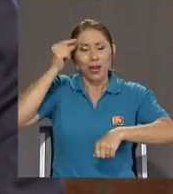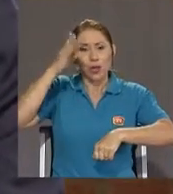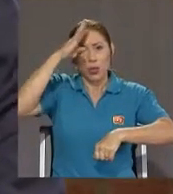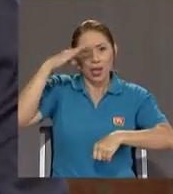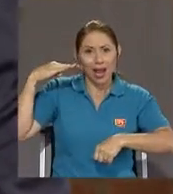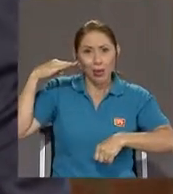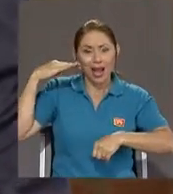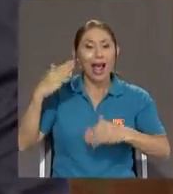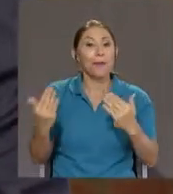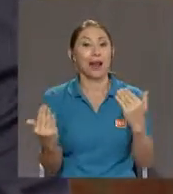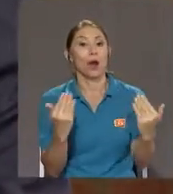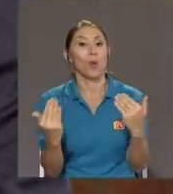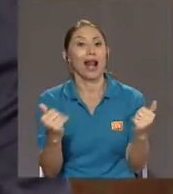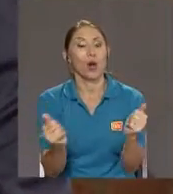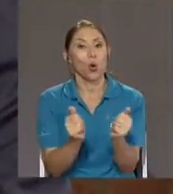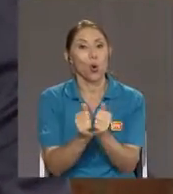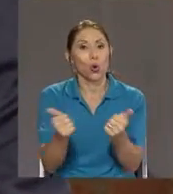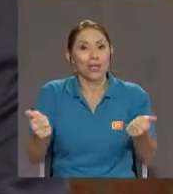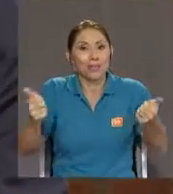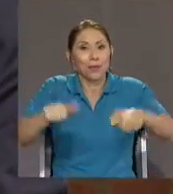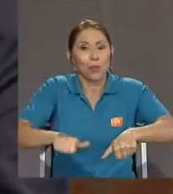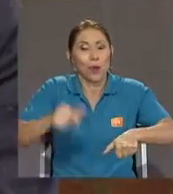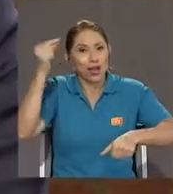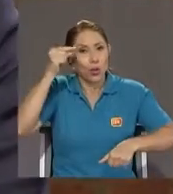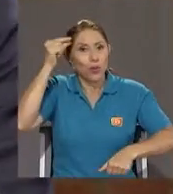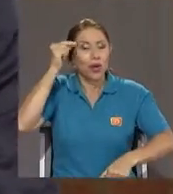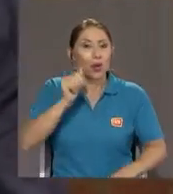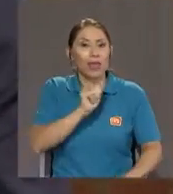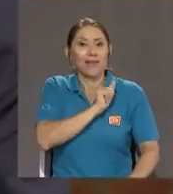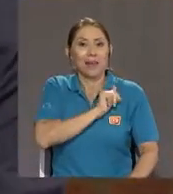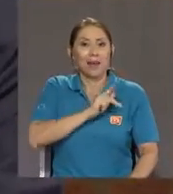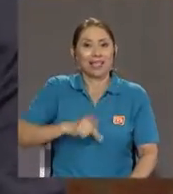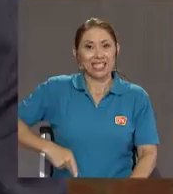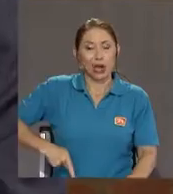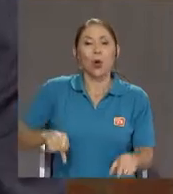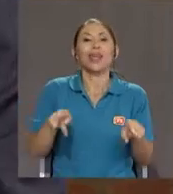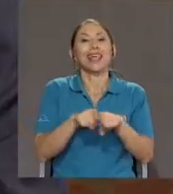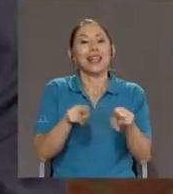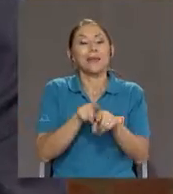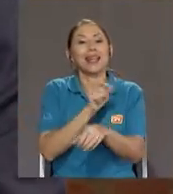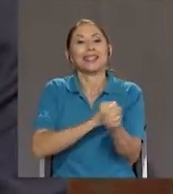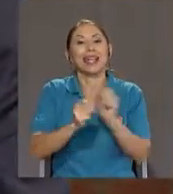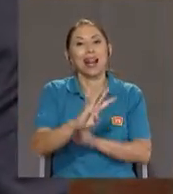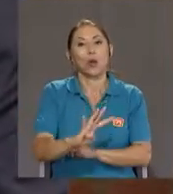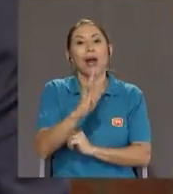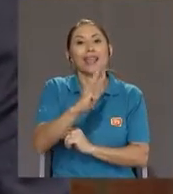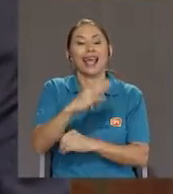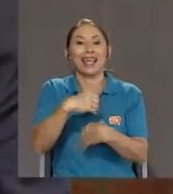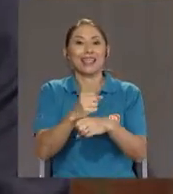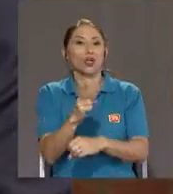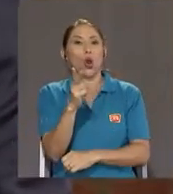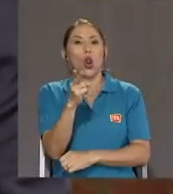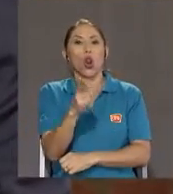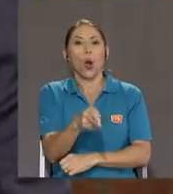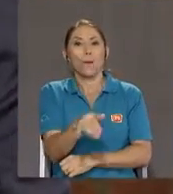con lo que se aprobó en el gobierno de don Abel Pacheco, y que la Sala le hizo lo mismo. Resulta que usó los argumentos